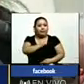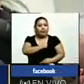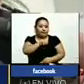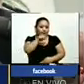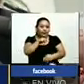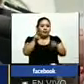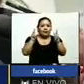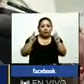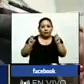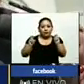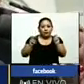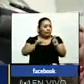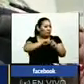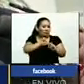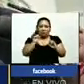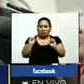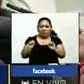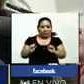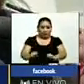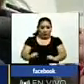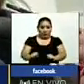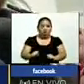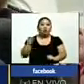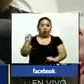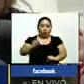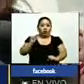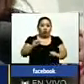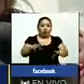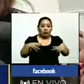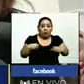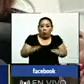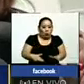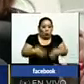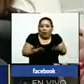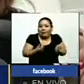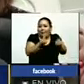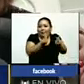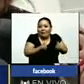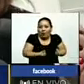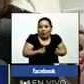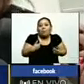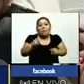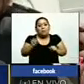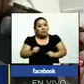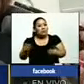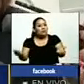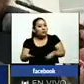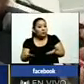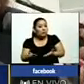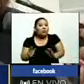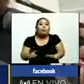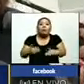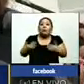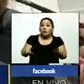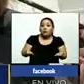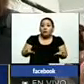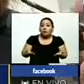tema. No podemos nosotros lanzar una medida sin tener los recursos para poder ejecutar. Por eso es